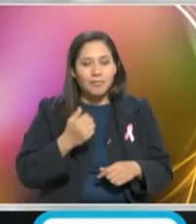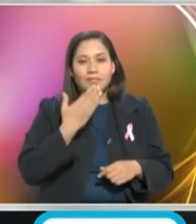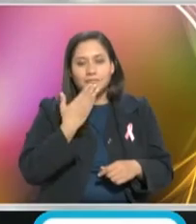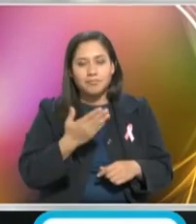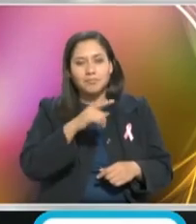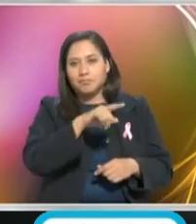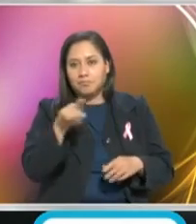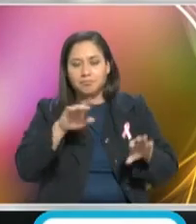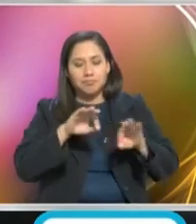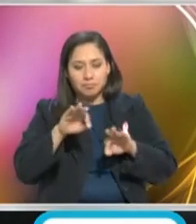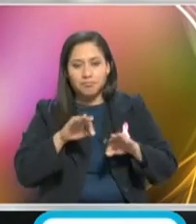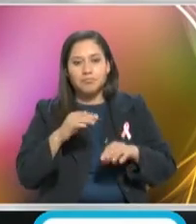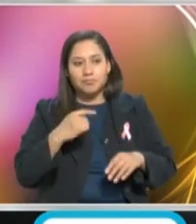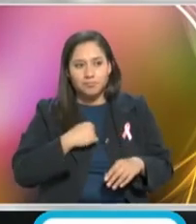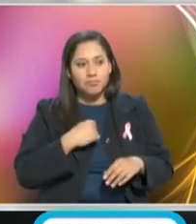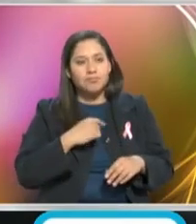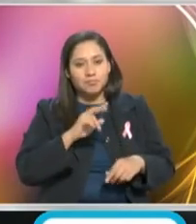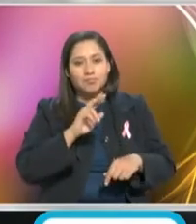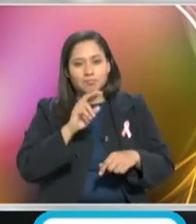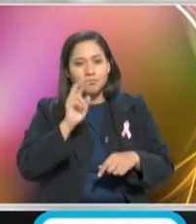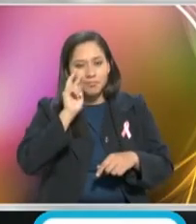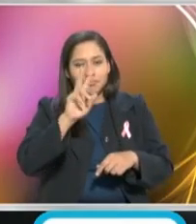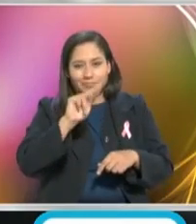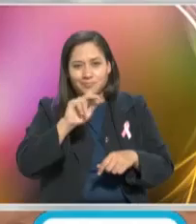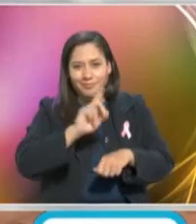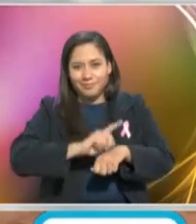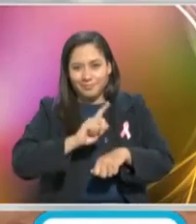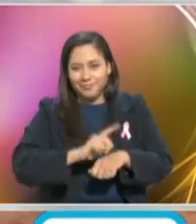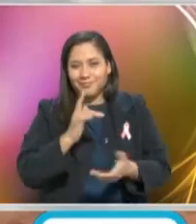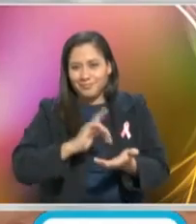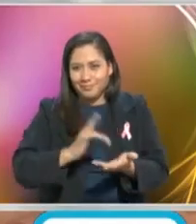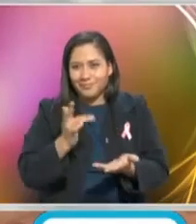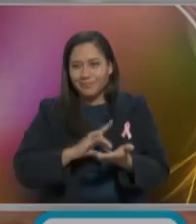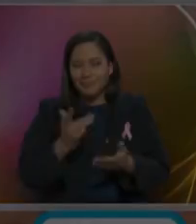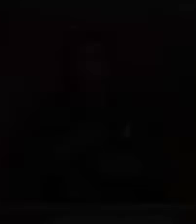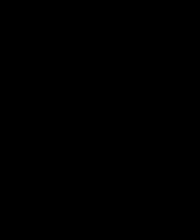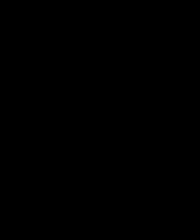el que están haciendo y yo soy seguidor de ustedes. Ah, muchas gracias. Muchas gracias. Muchas gracias.